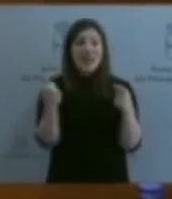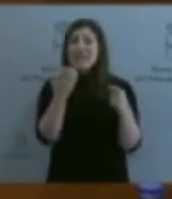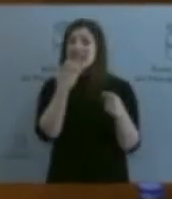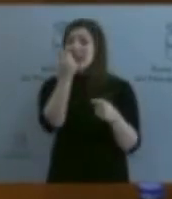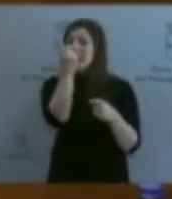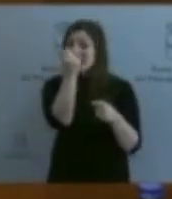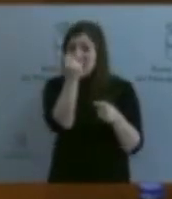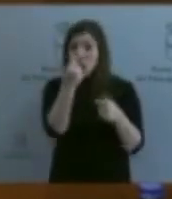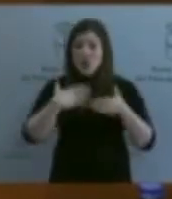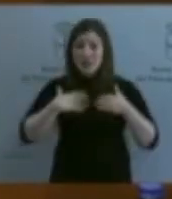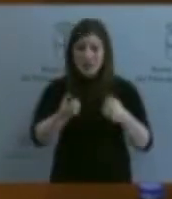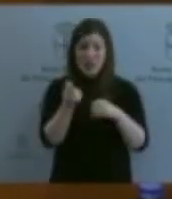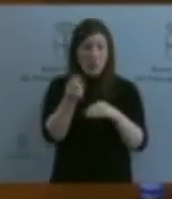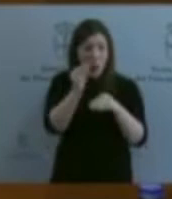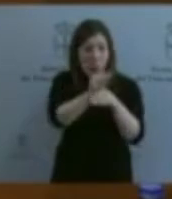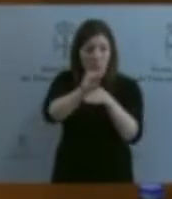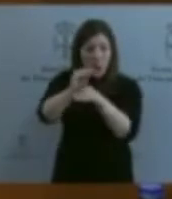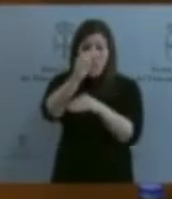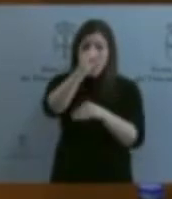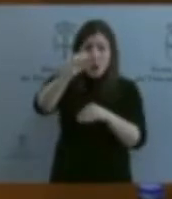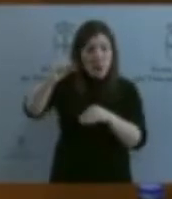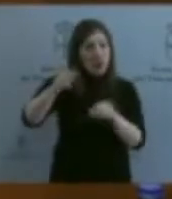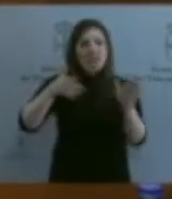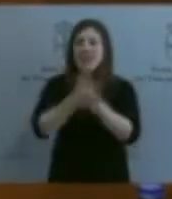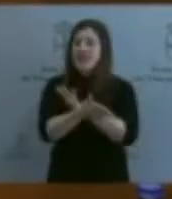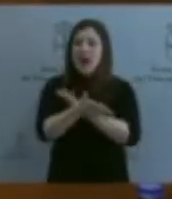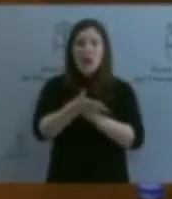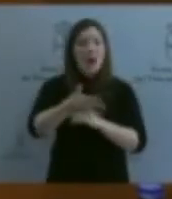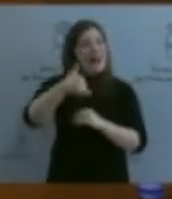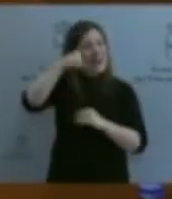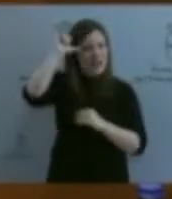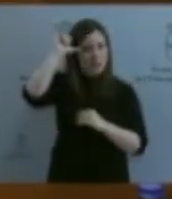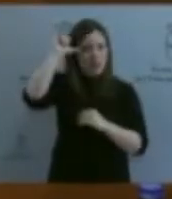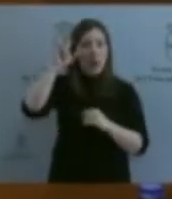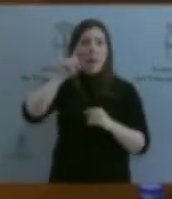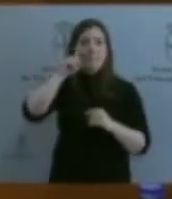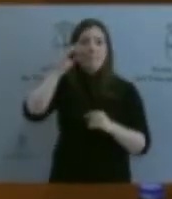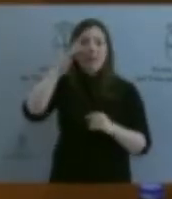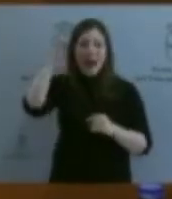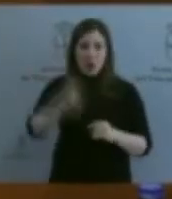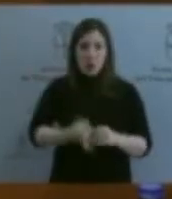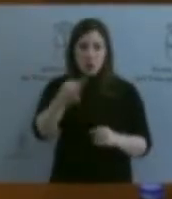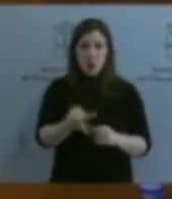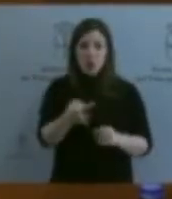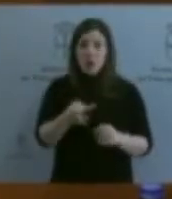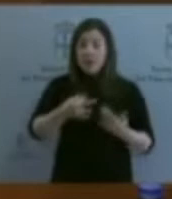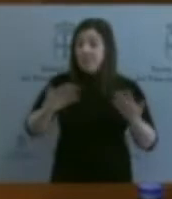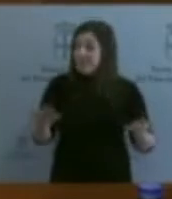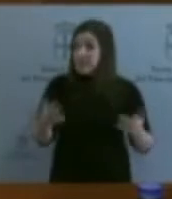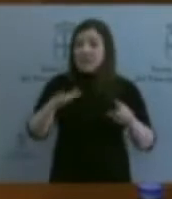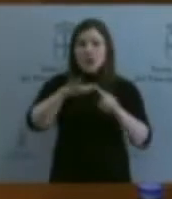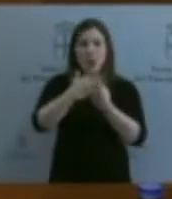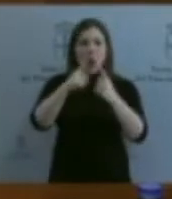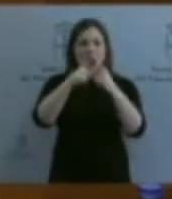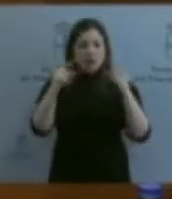Y solo desde la cerrazón ideológica se podría negar que la industria asturiana vive una situación límite, consecuencia de muchos